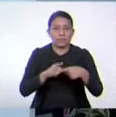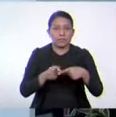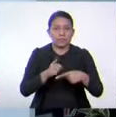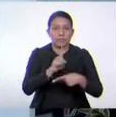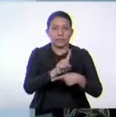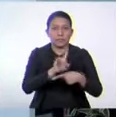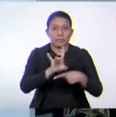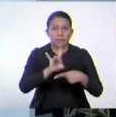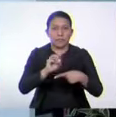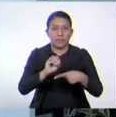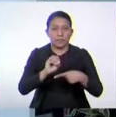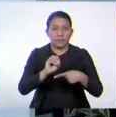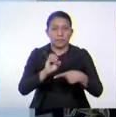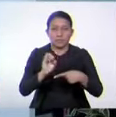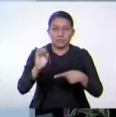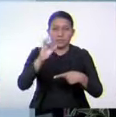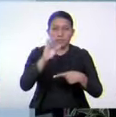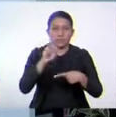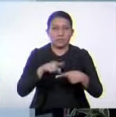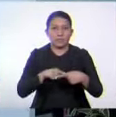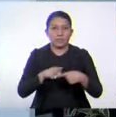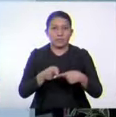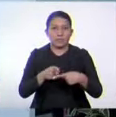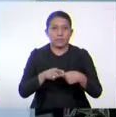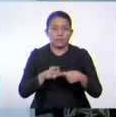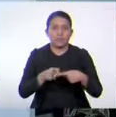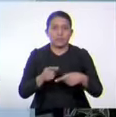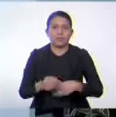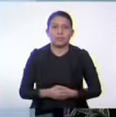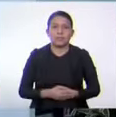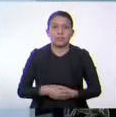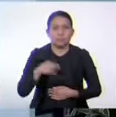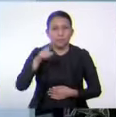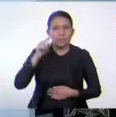grados. Si analizamos